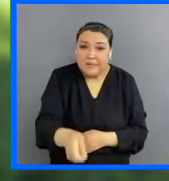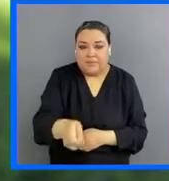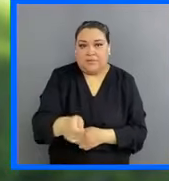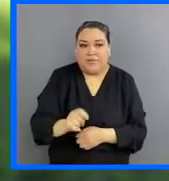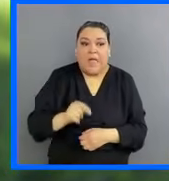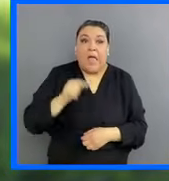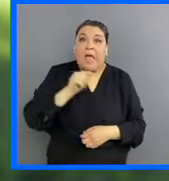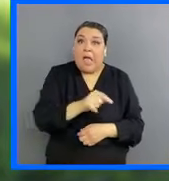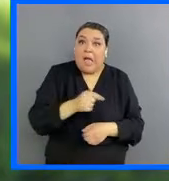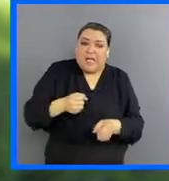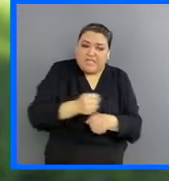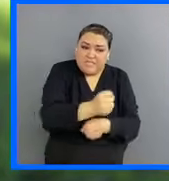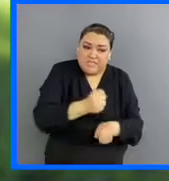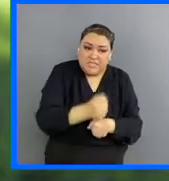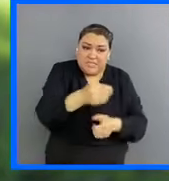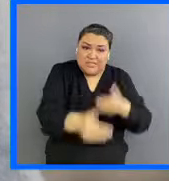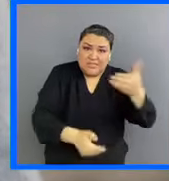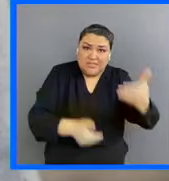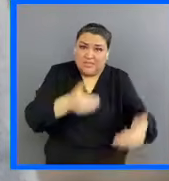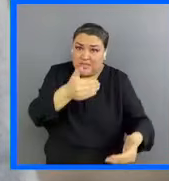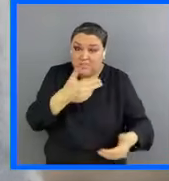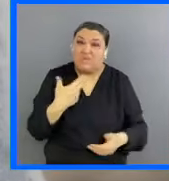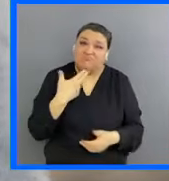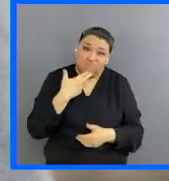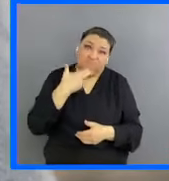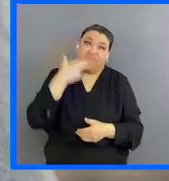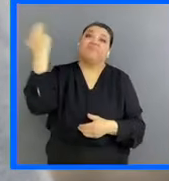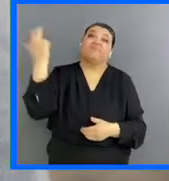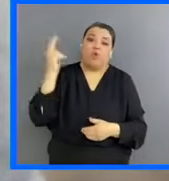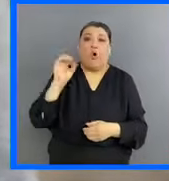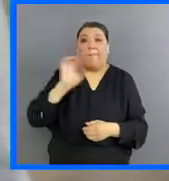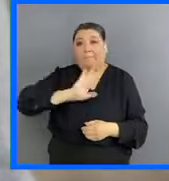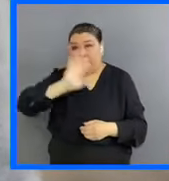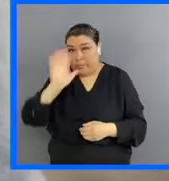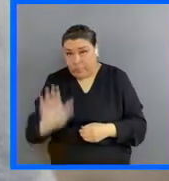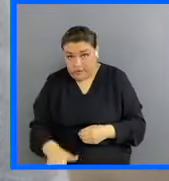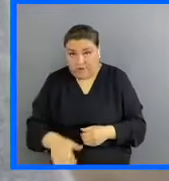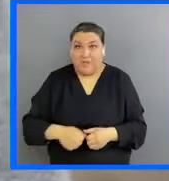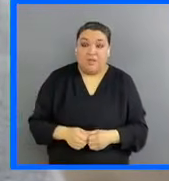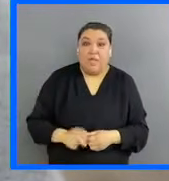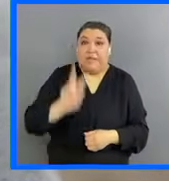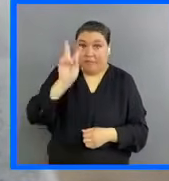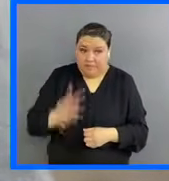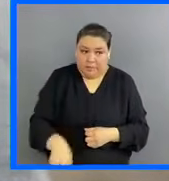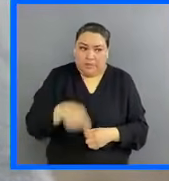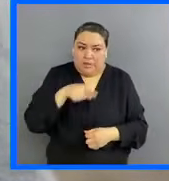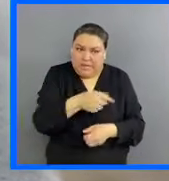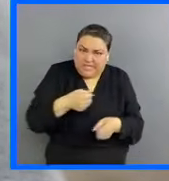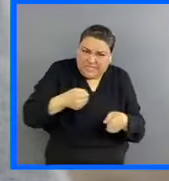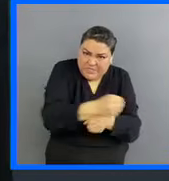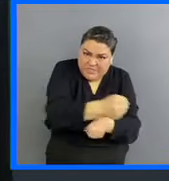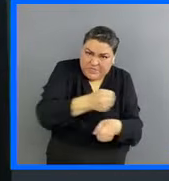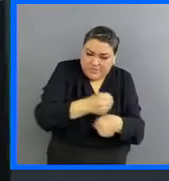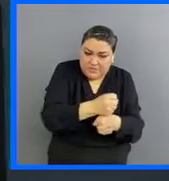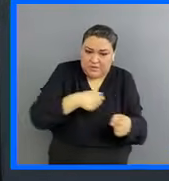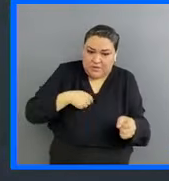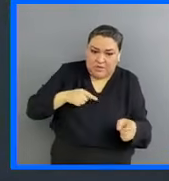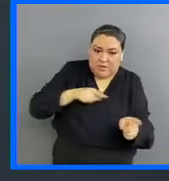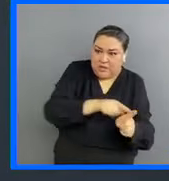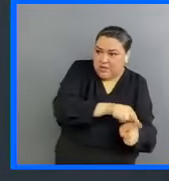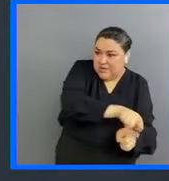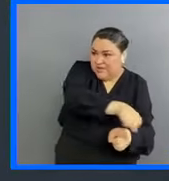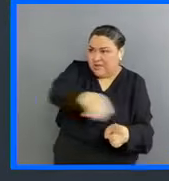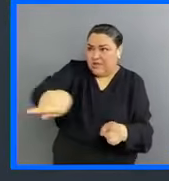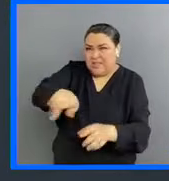el suicidio, pero que puede llegar incluso hasta cuestiones ya de privación de la vida o violencia